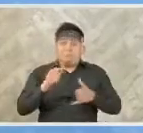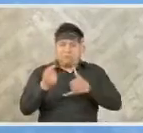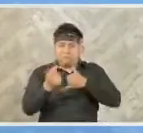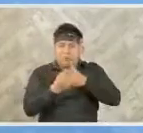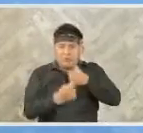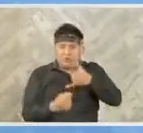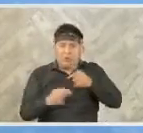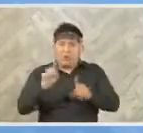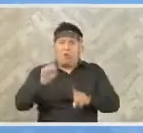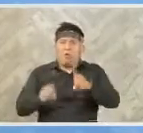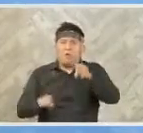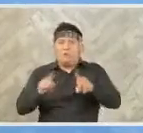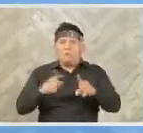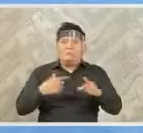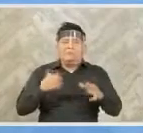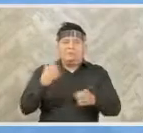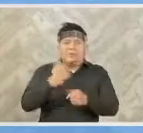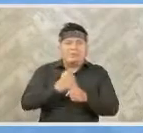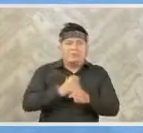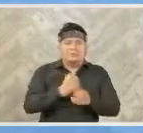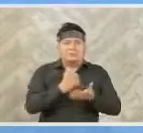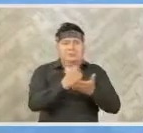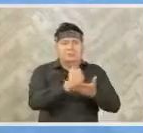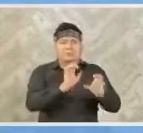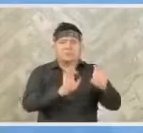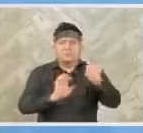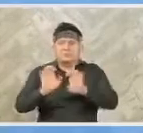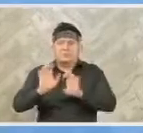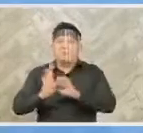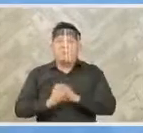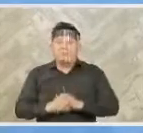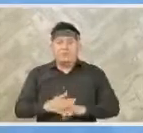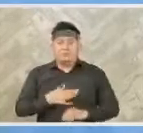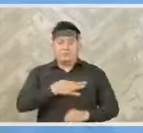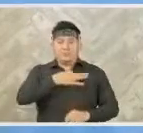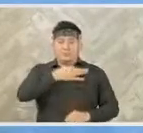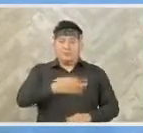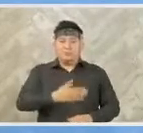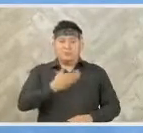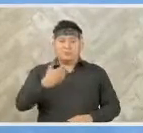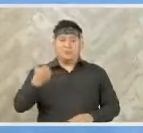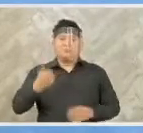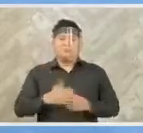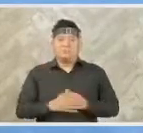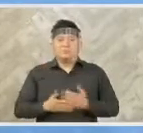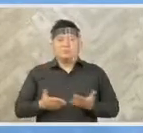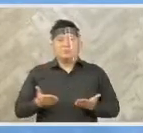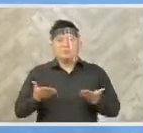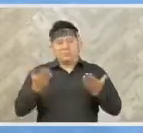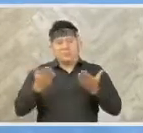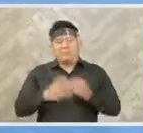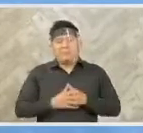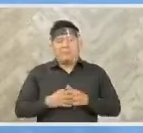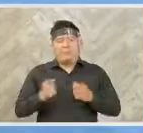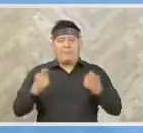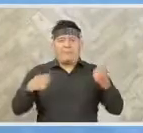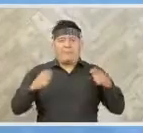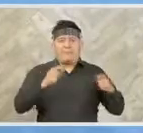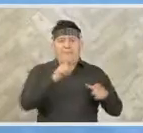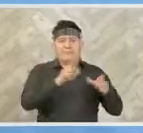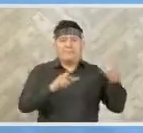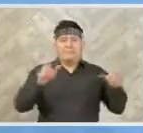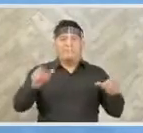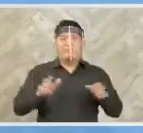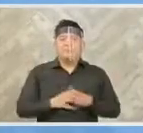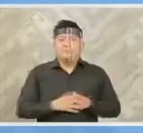defendió estos puestos de trabajo. Pero además buscamos la dignidad, la mejora en la productividad de estas personas que hoy